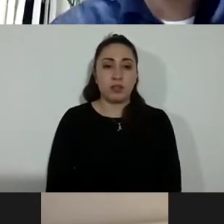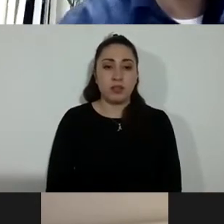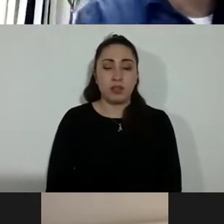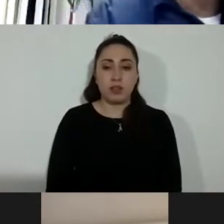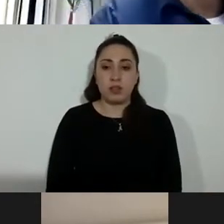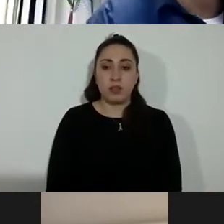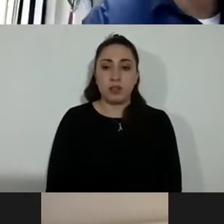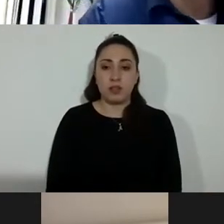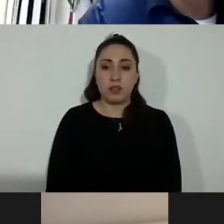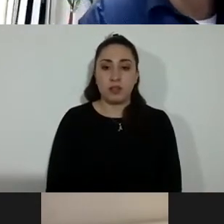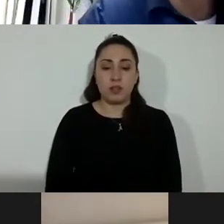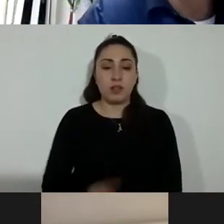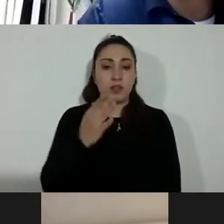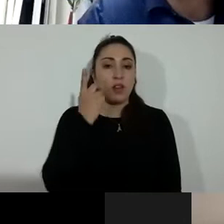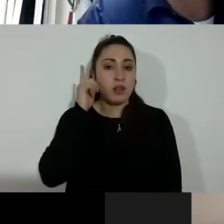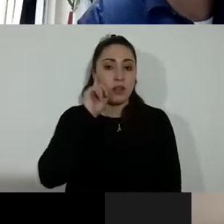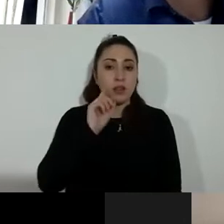diputado. Diputado Morales.